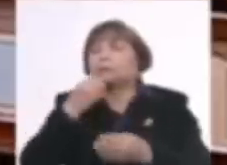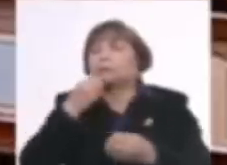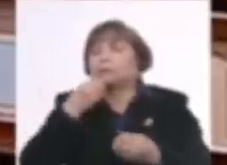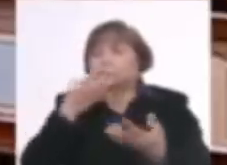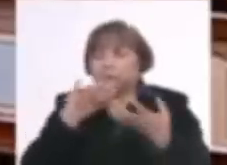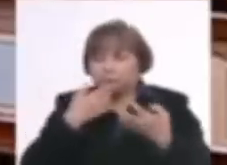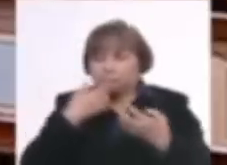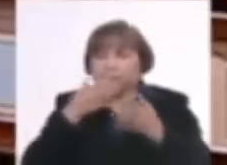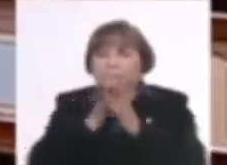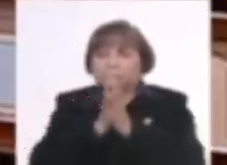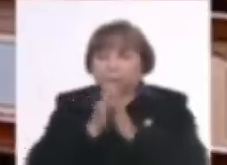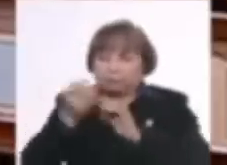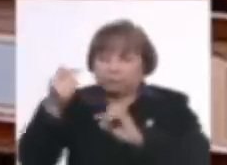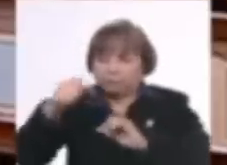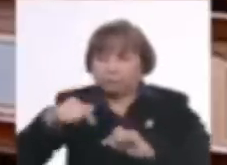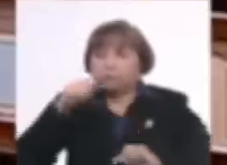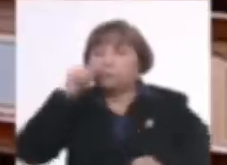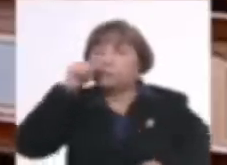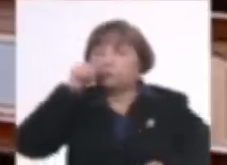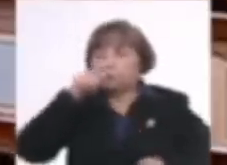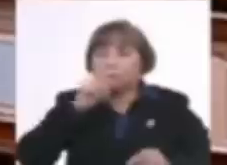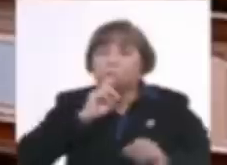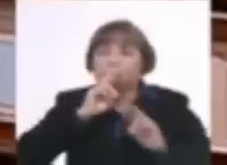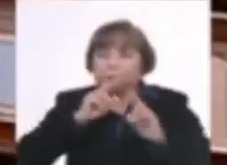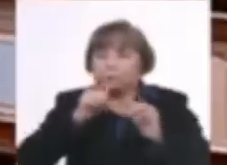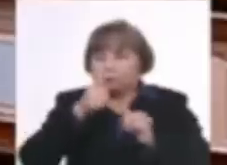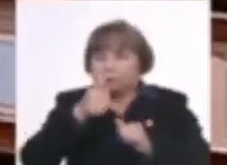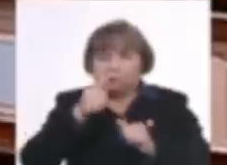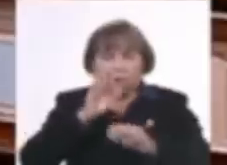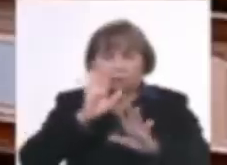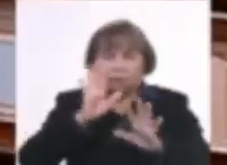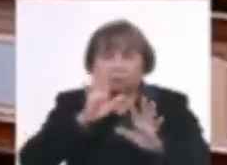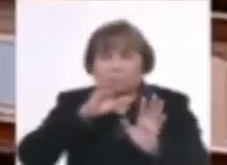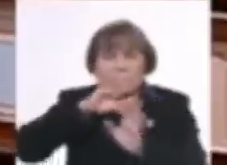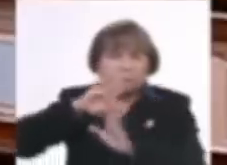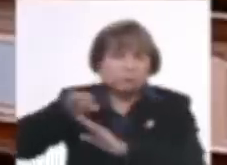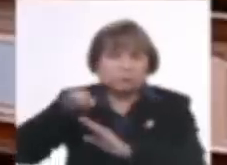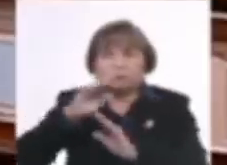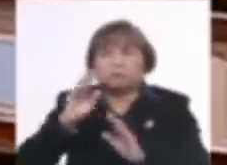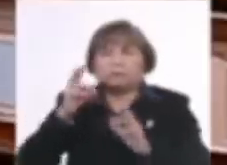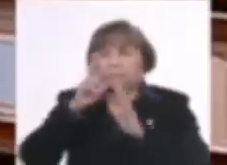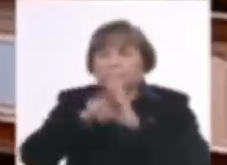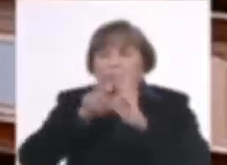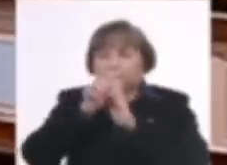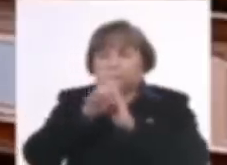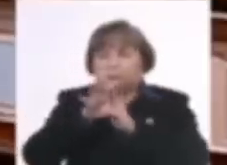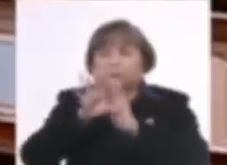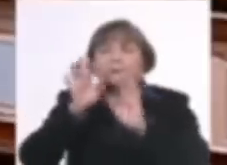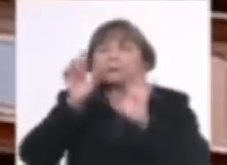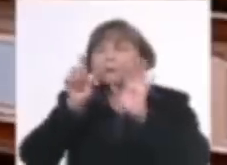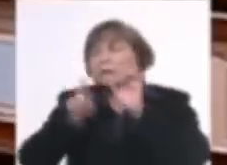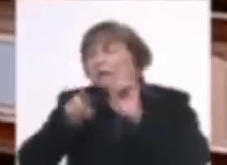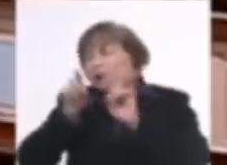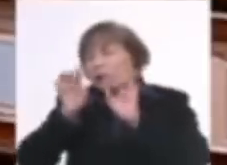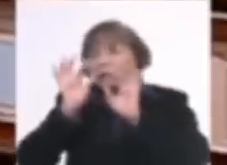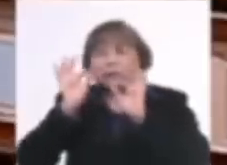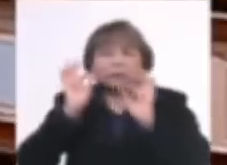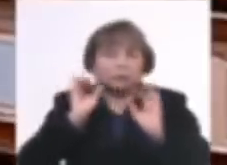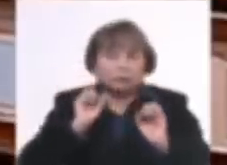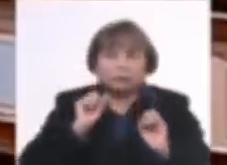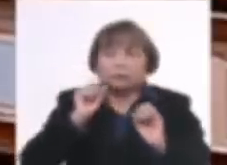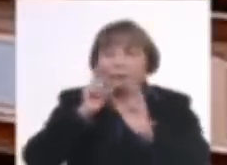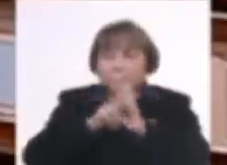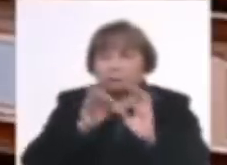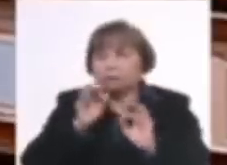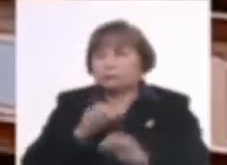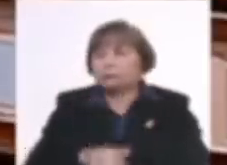Por eso que la hemos convocado para que usted responda, para no llevarnos del video. Vamos a coger algunos fragmentos seguramente del